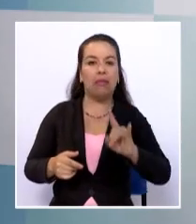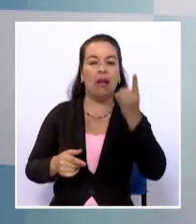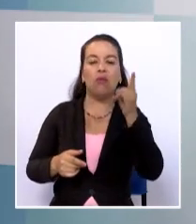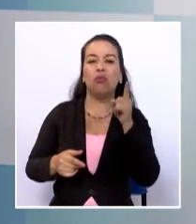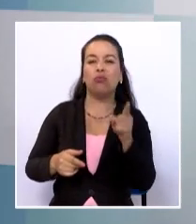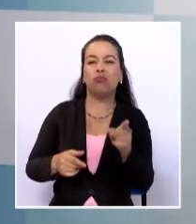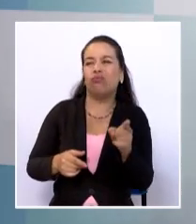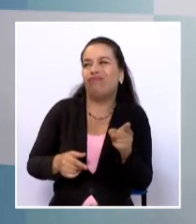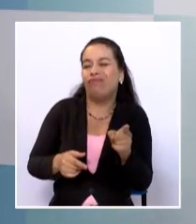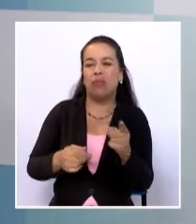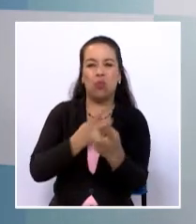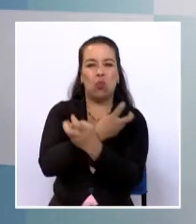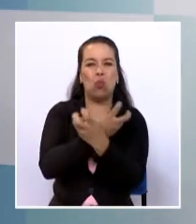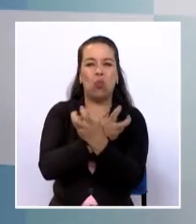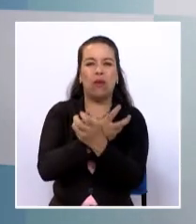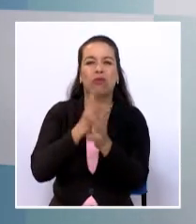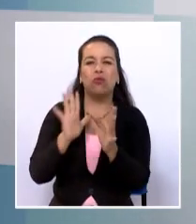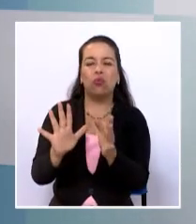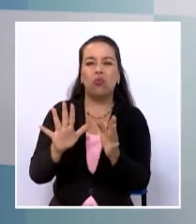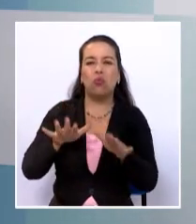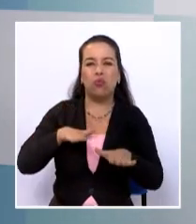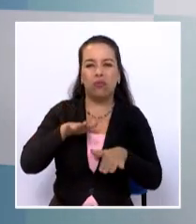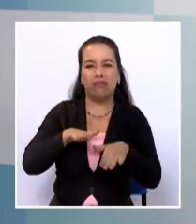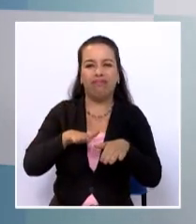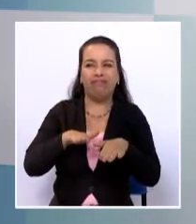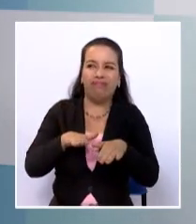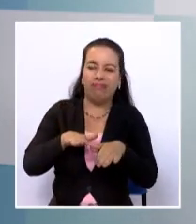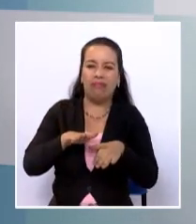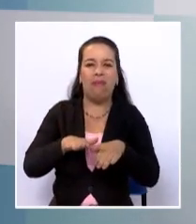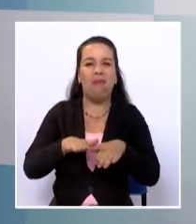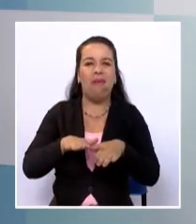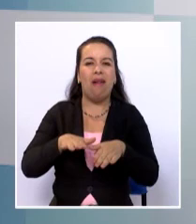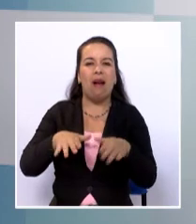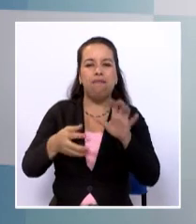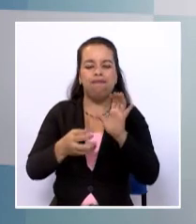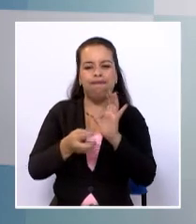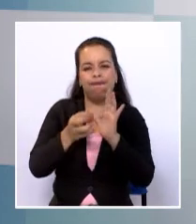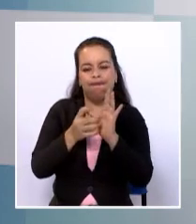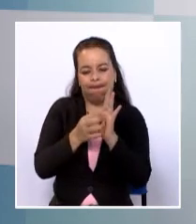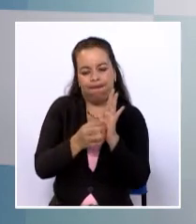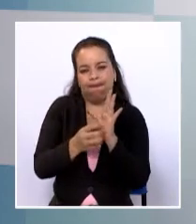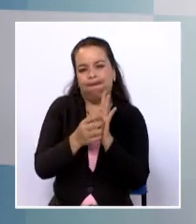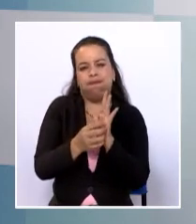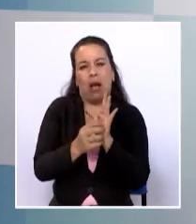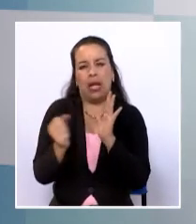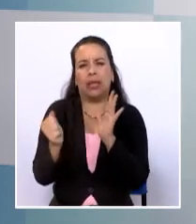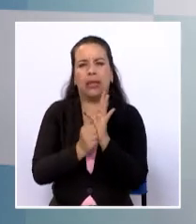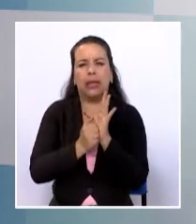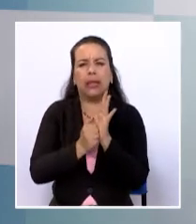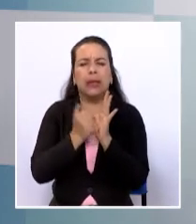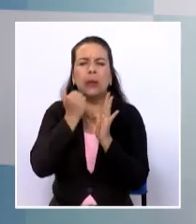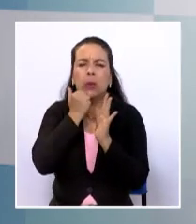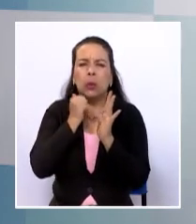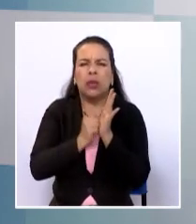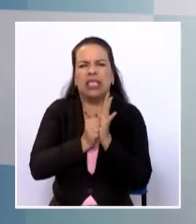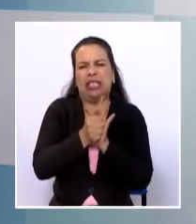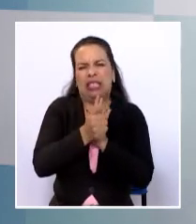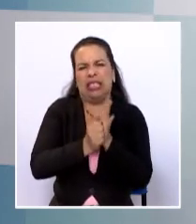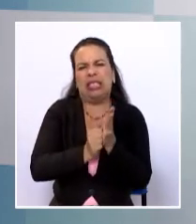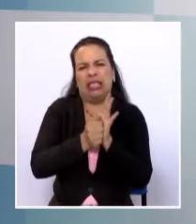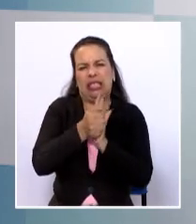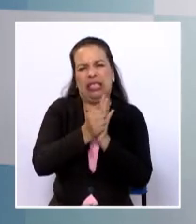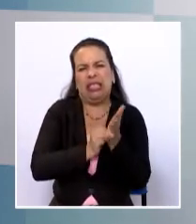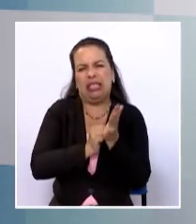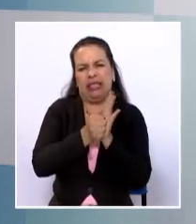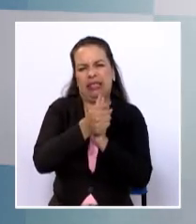cercanos tiene un cristal sólido y ese cristal empieza a moverse y a flexionar y a destruir el